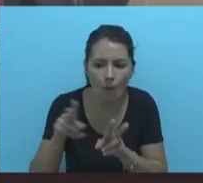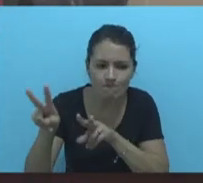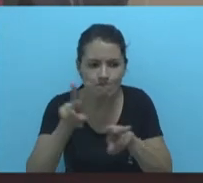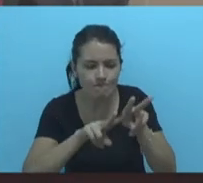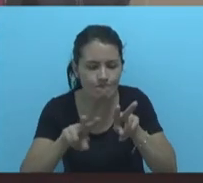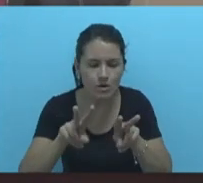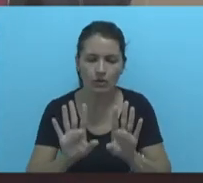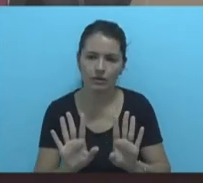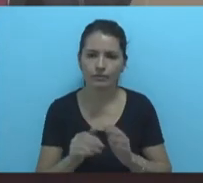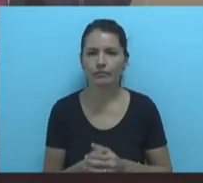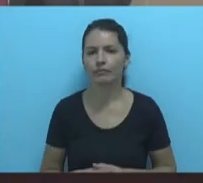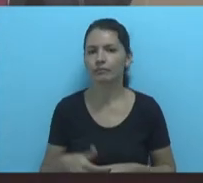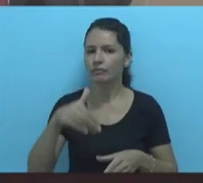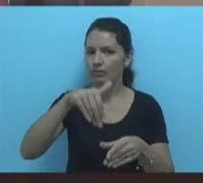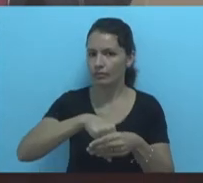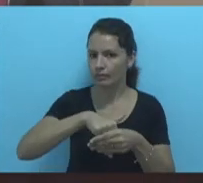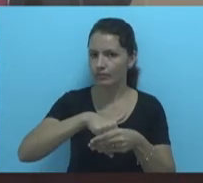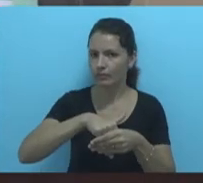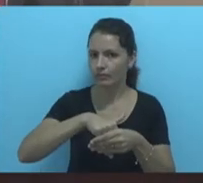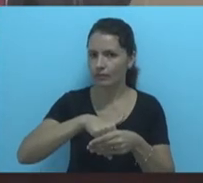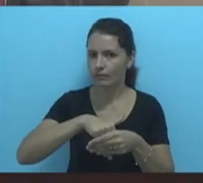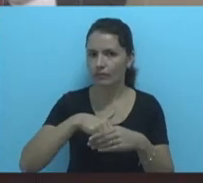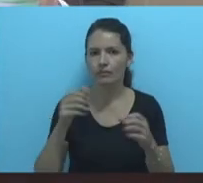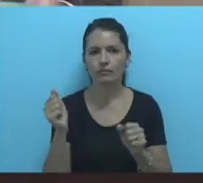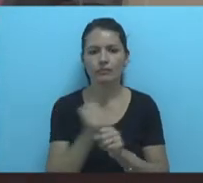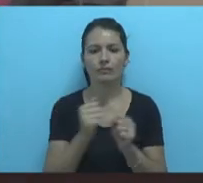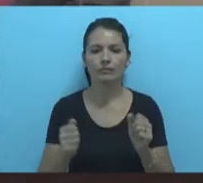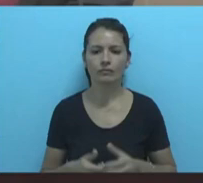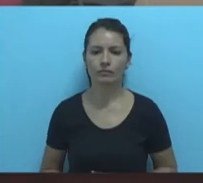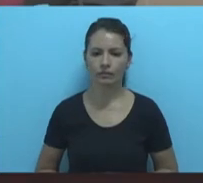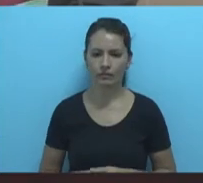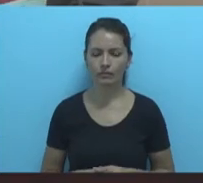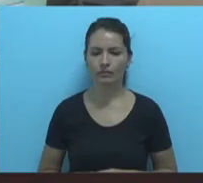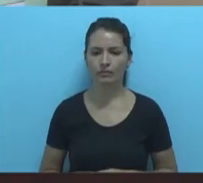de comunicación. A votación, resulta aprobado.